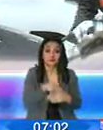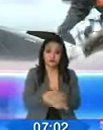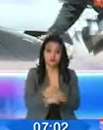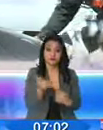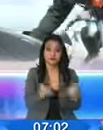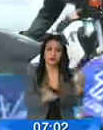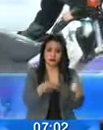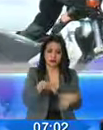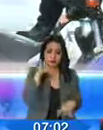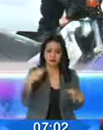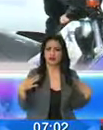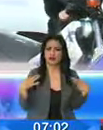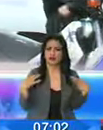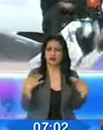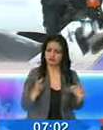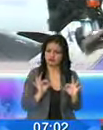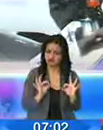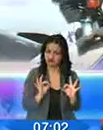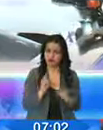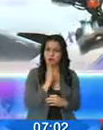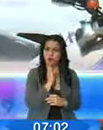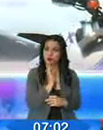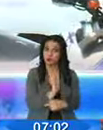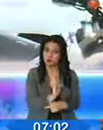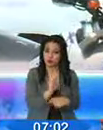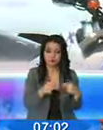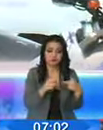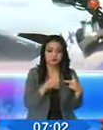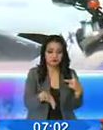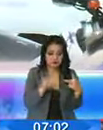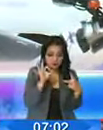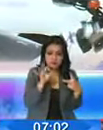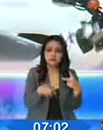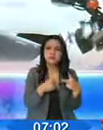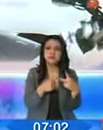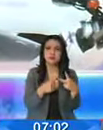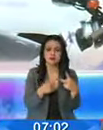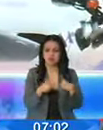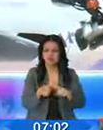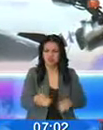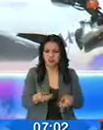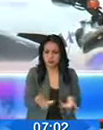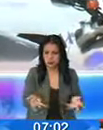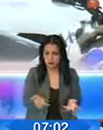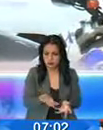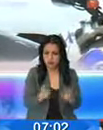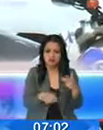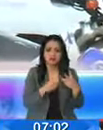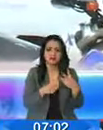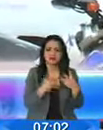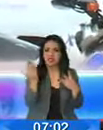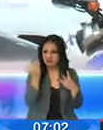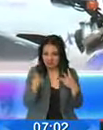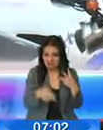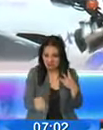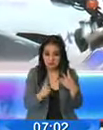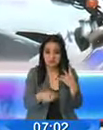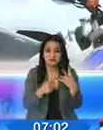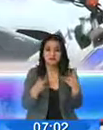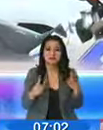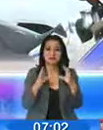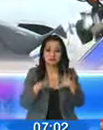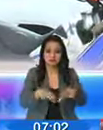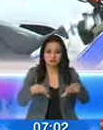de marca de Estados Unidos, encontramos electrodomésticos. También fue encontrado un lote de